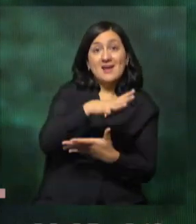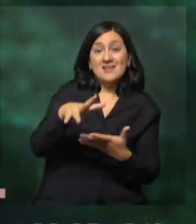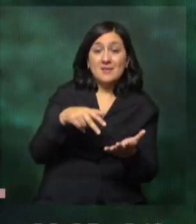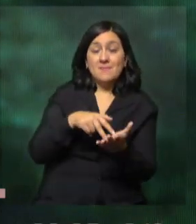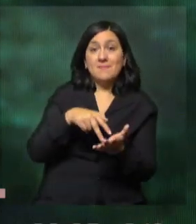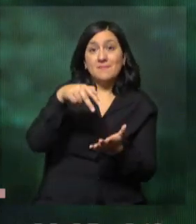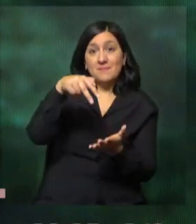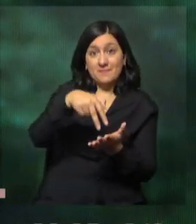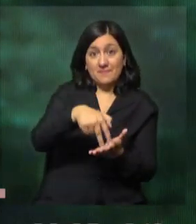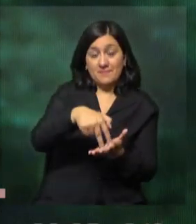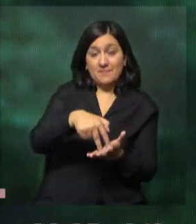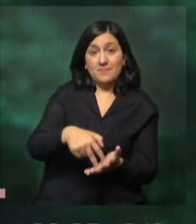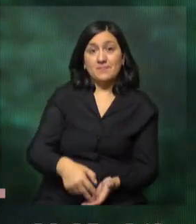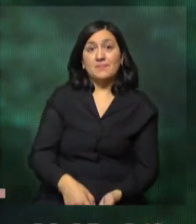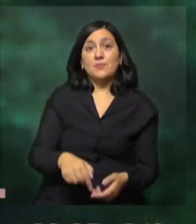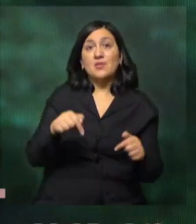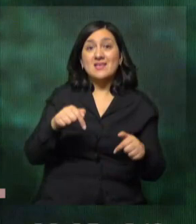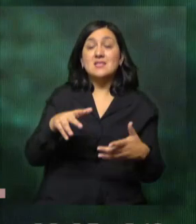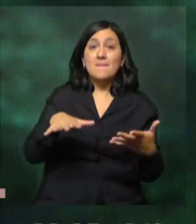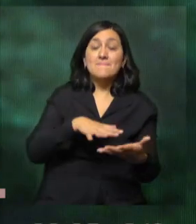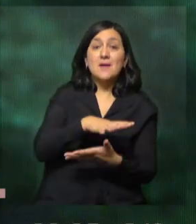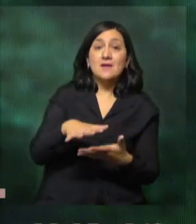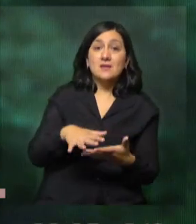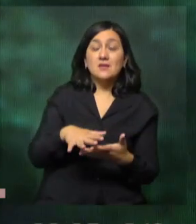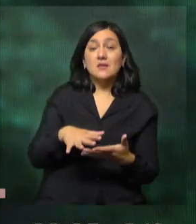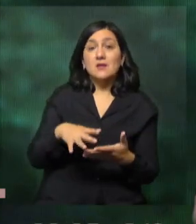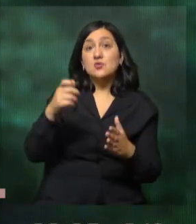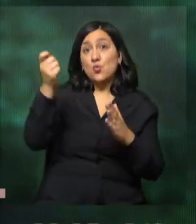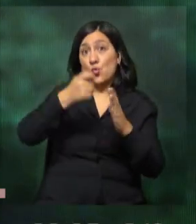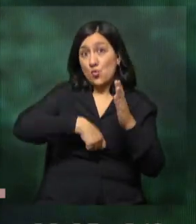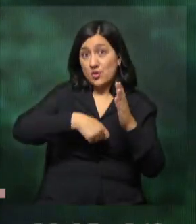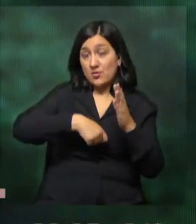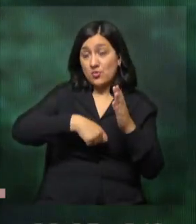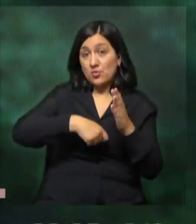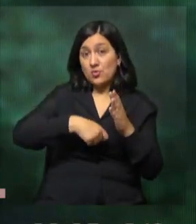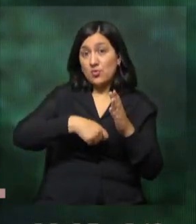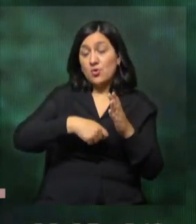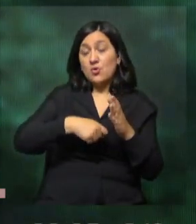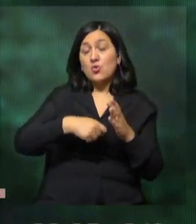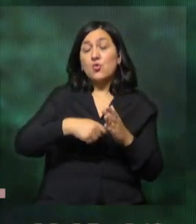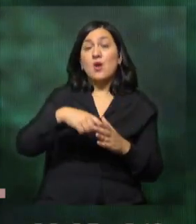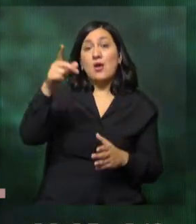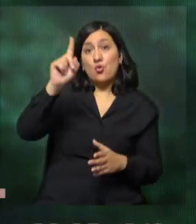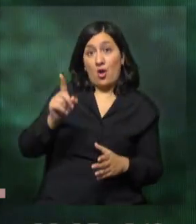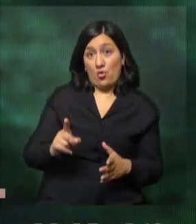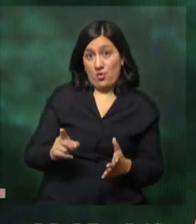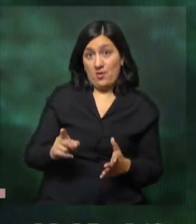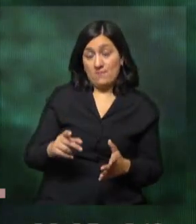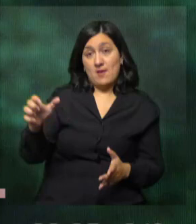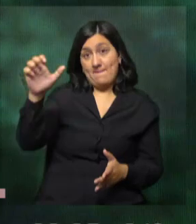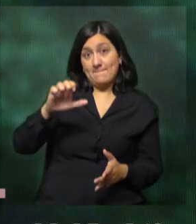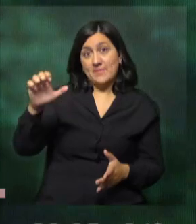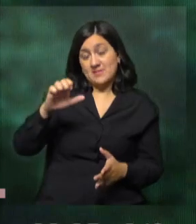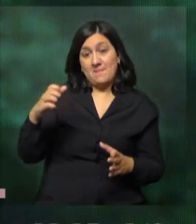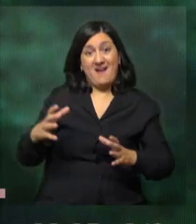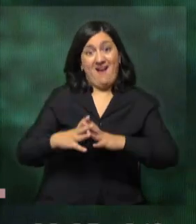Salto, en donde este parque fotovoltaico hizo un contrato con la Coca-Cola, una empresa multinacional, debe ser de